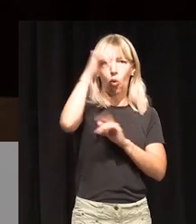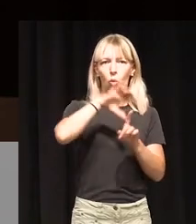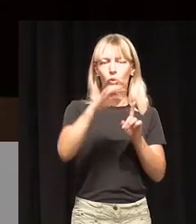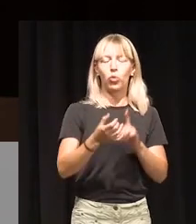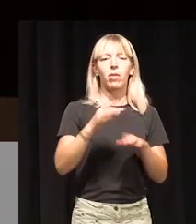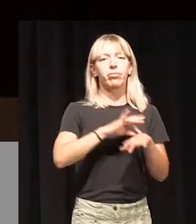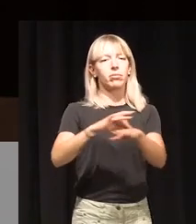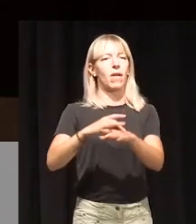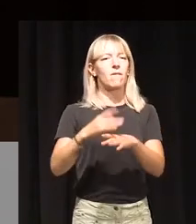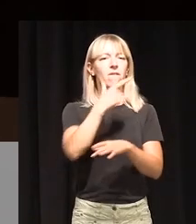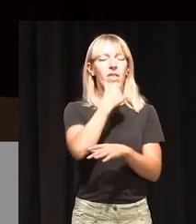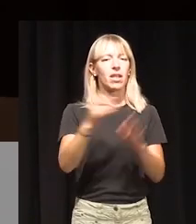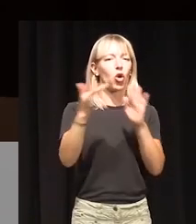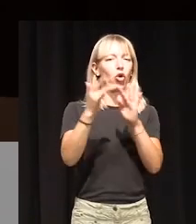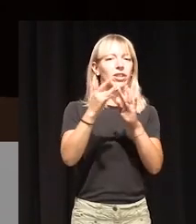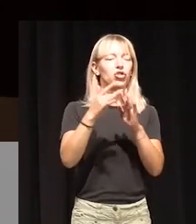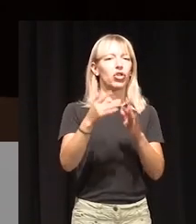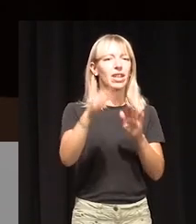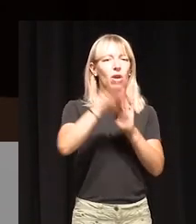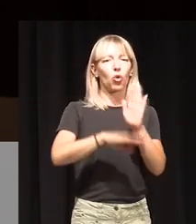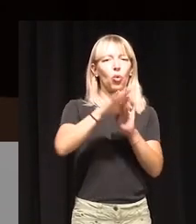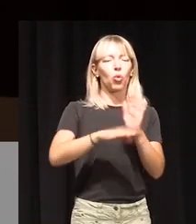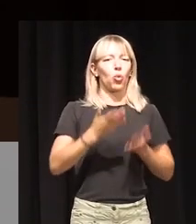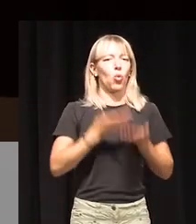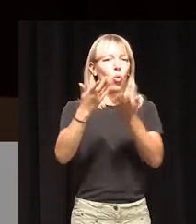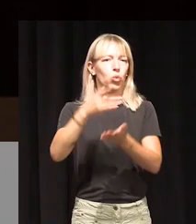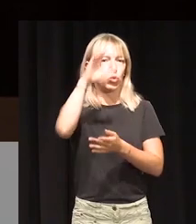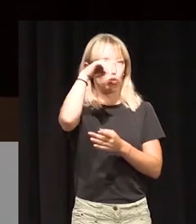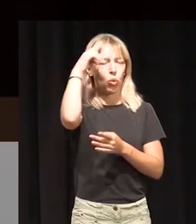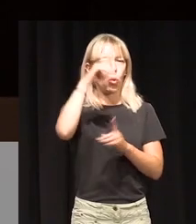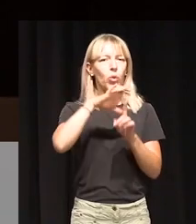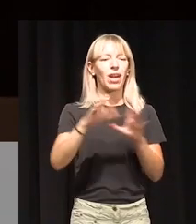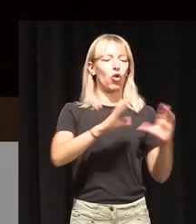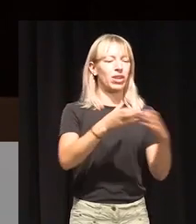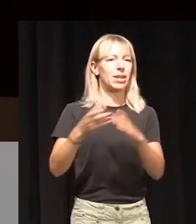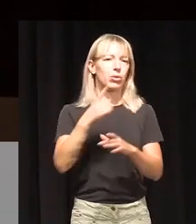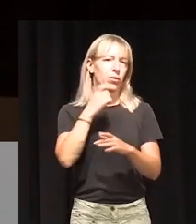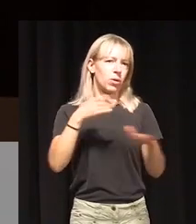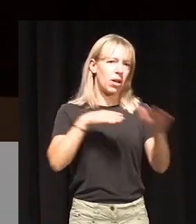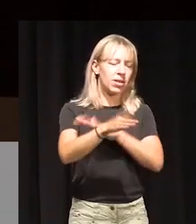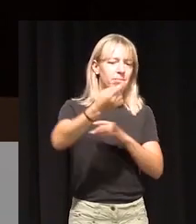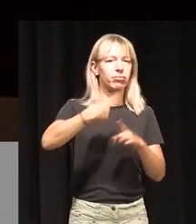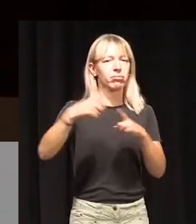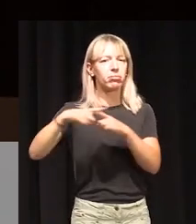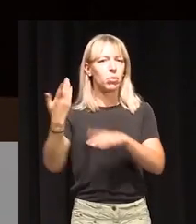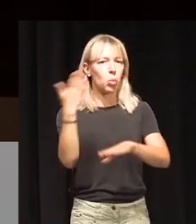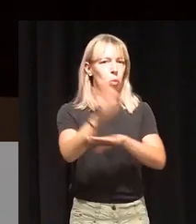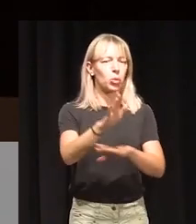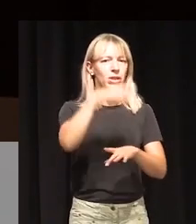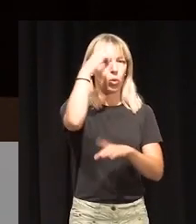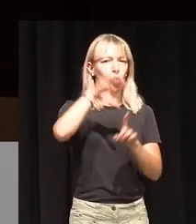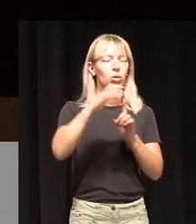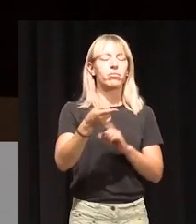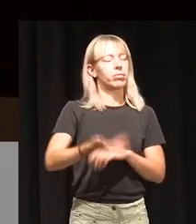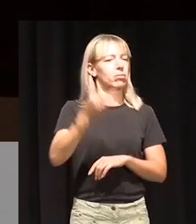a facilitar la conexión entre la oferta cultural y los colectivos con dificultad para acceder a esas diferentes propuestas culturales,